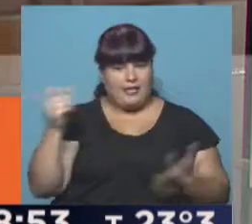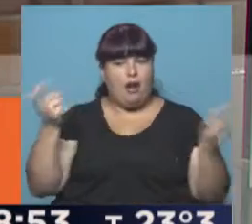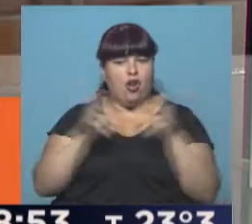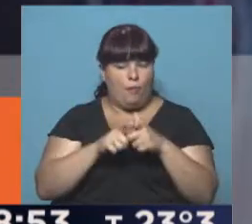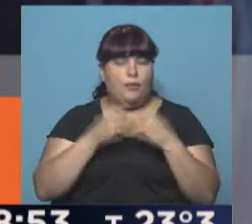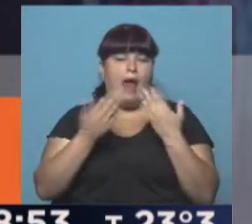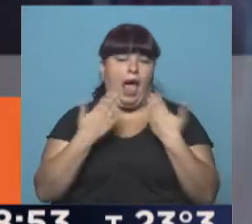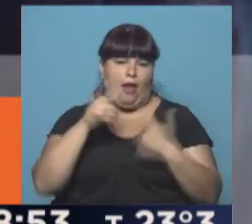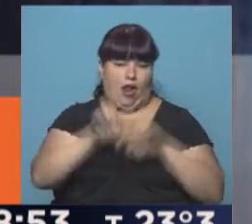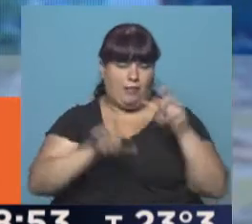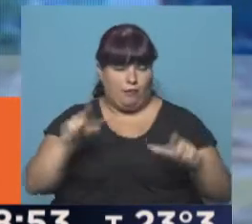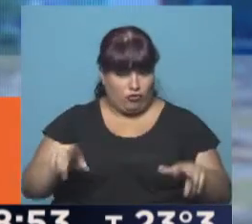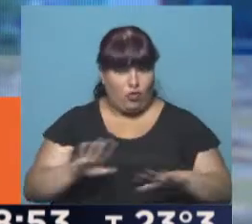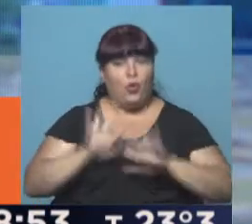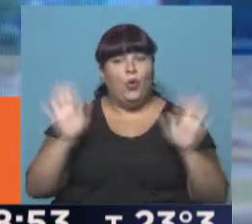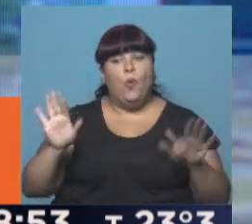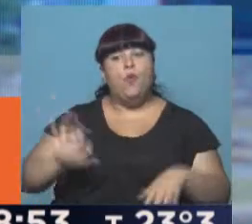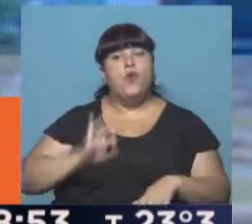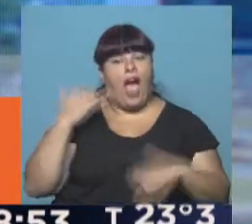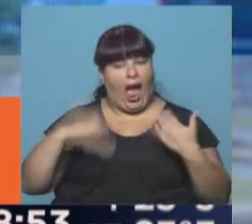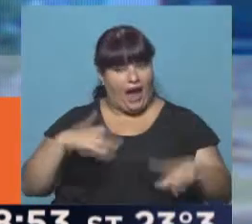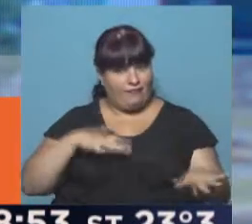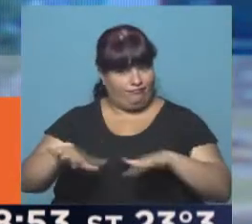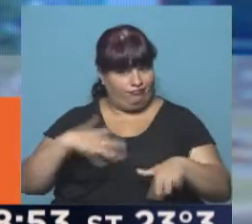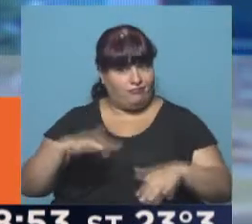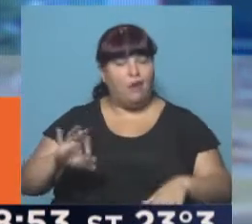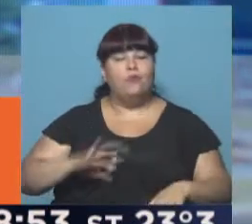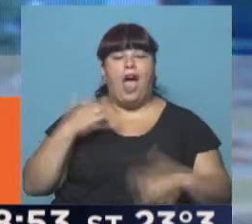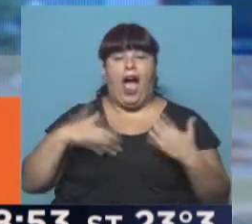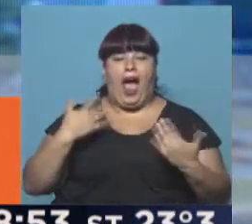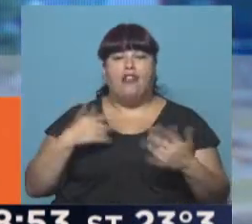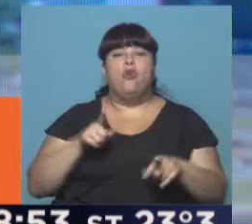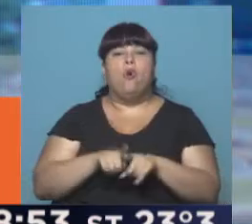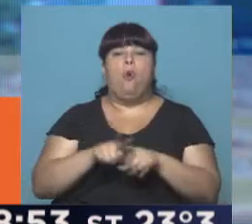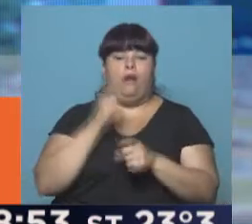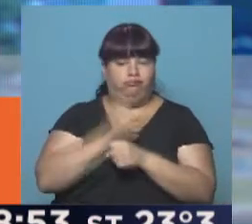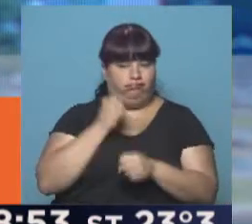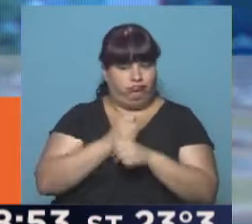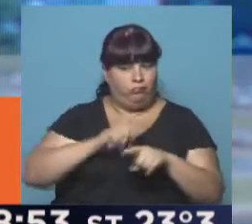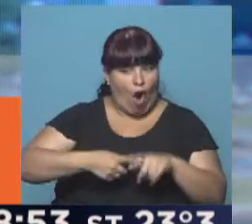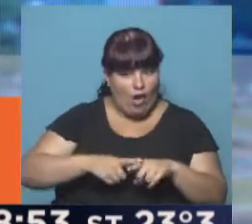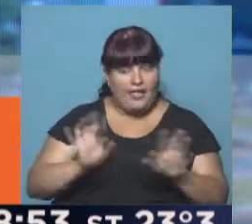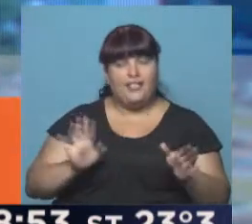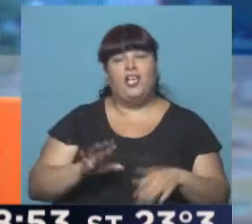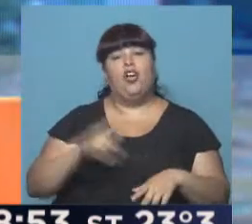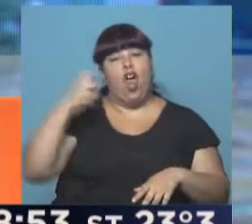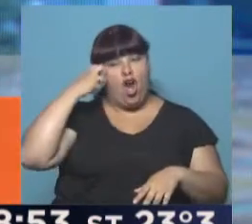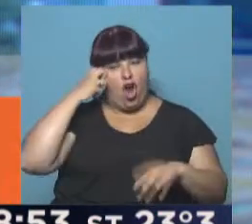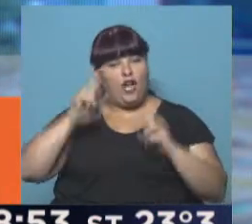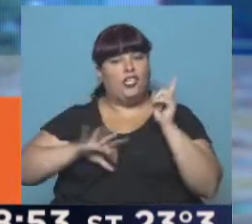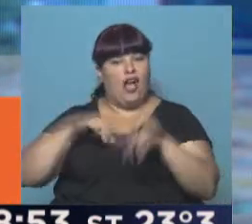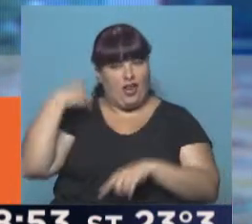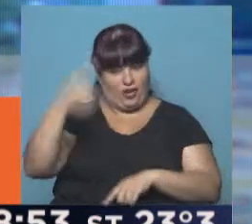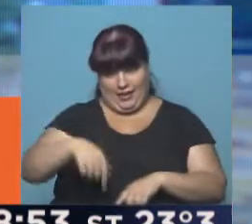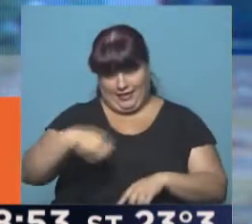para que vengan estas personas bueno va a ser un año es movido un año de mucho trabajo político y parlamento del próximo